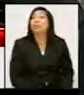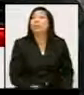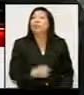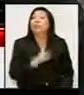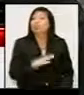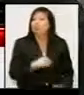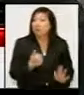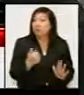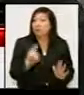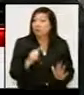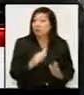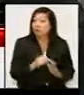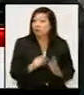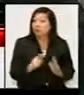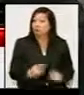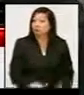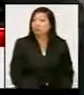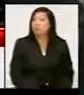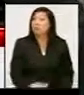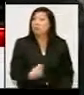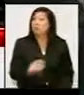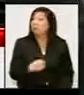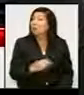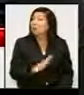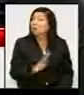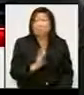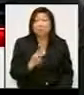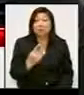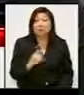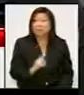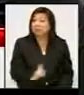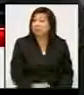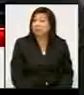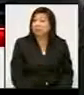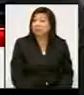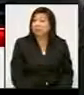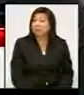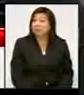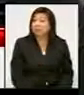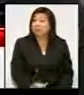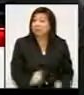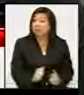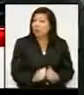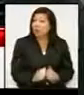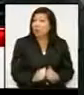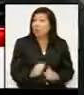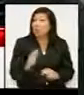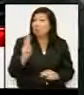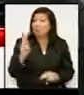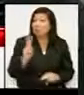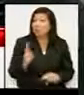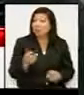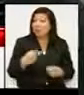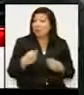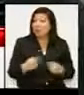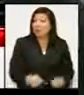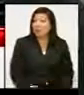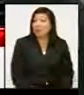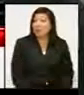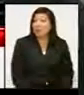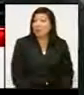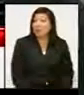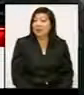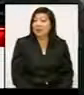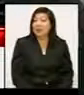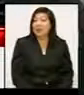tiene 6.500.000 de turistas, nosotros no llegamos a 4.400.000, incluso contando a los venezolanos que no son turistas.